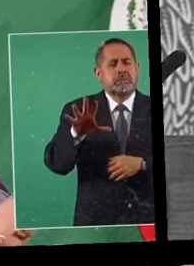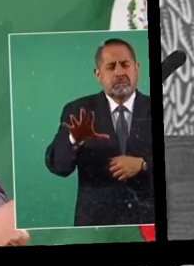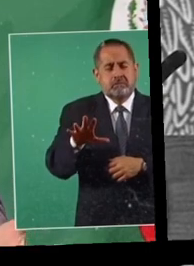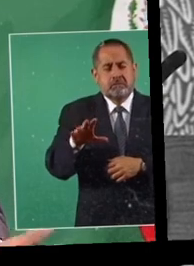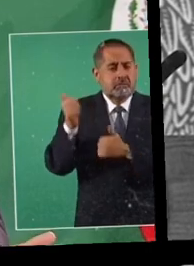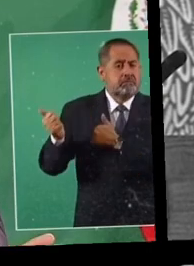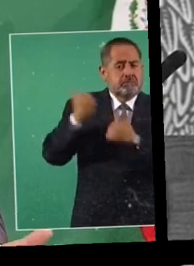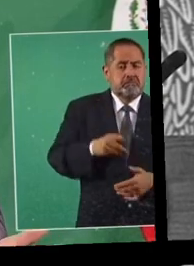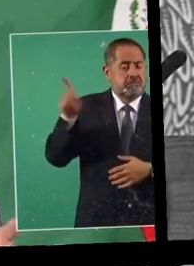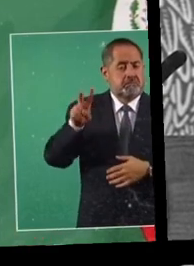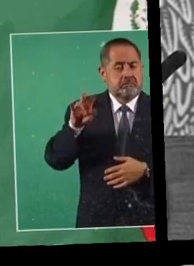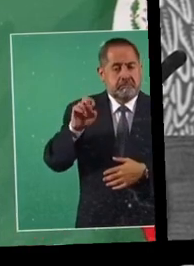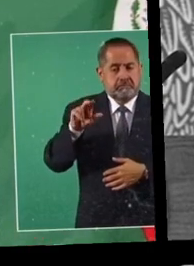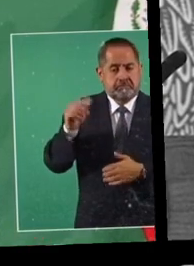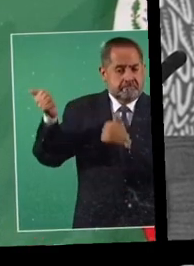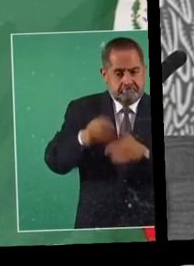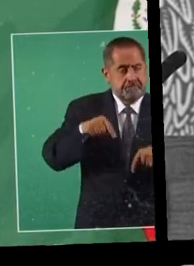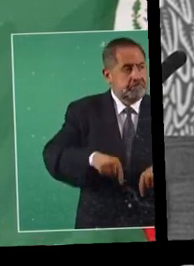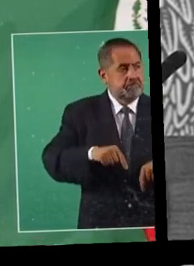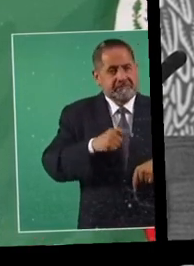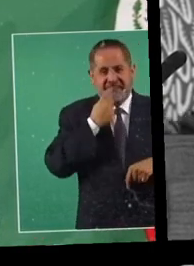1865, que trajeron de Viena,